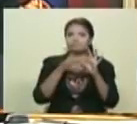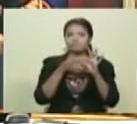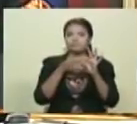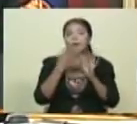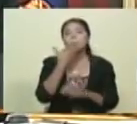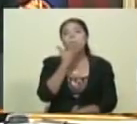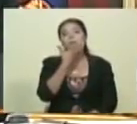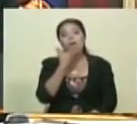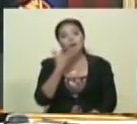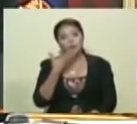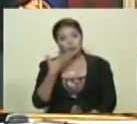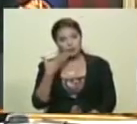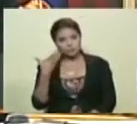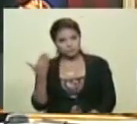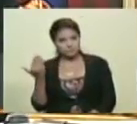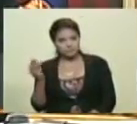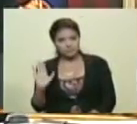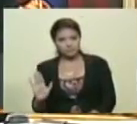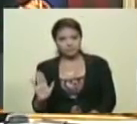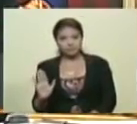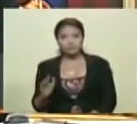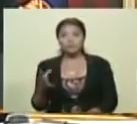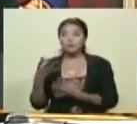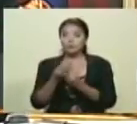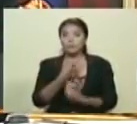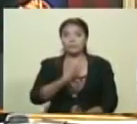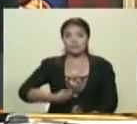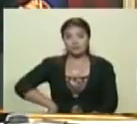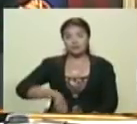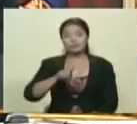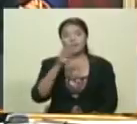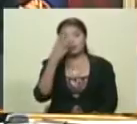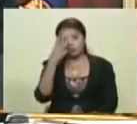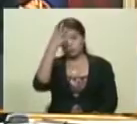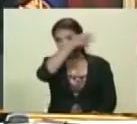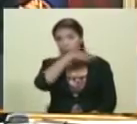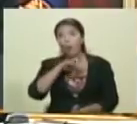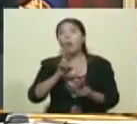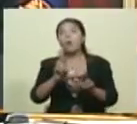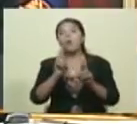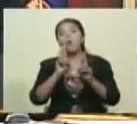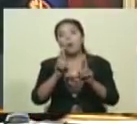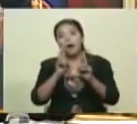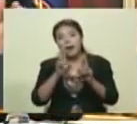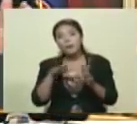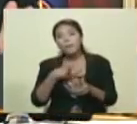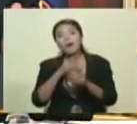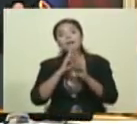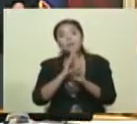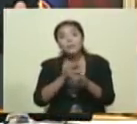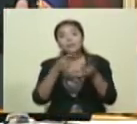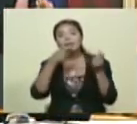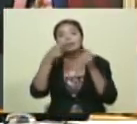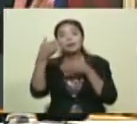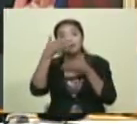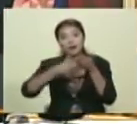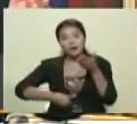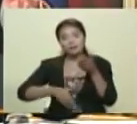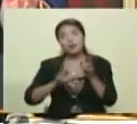mejor con el presidente Trump. Ojalá por lo menos responda a la carta que le voy a enviar.